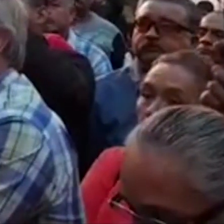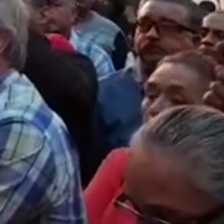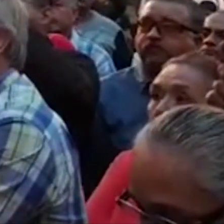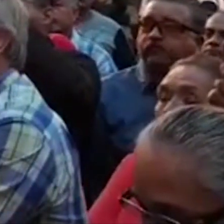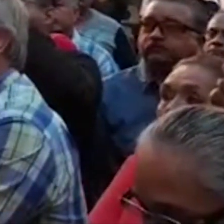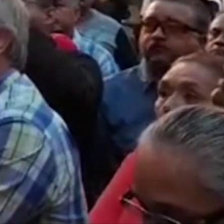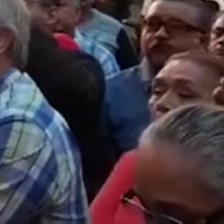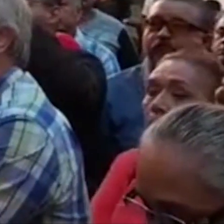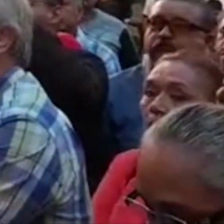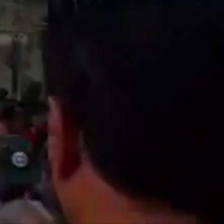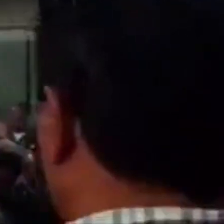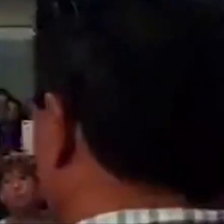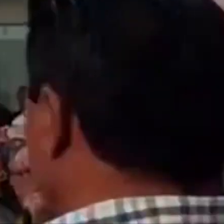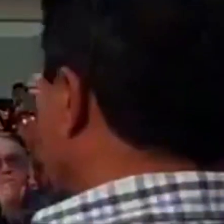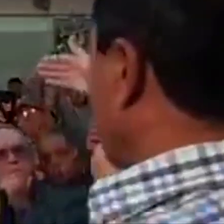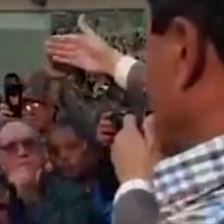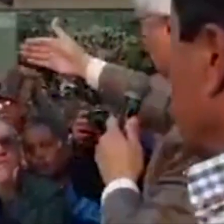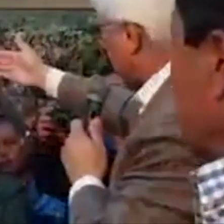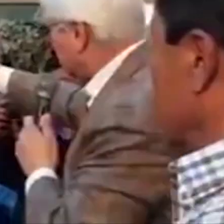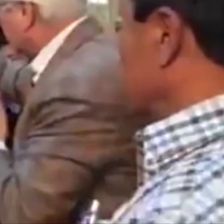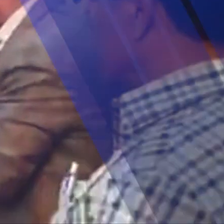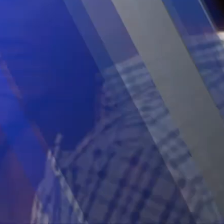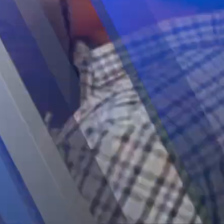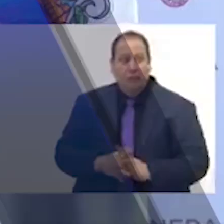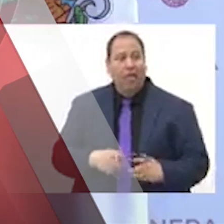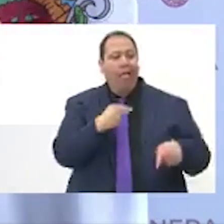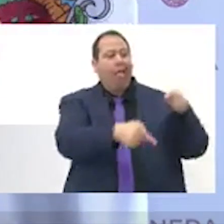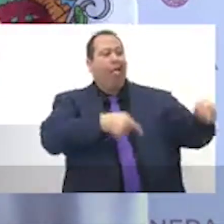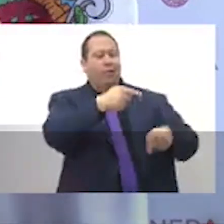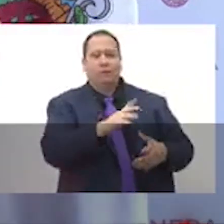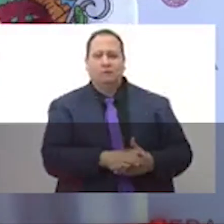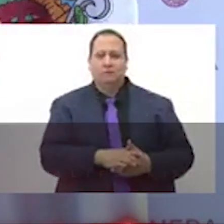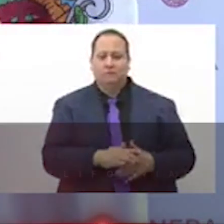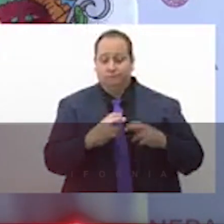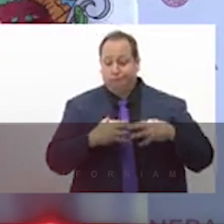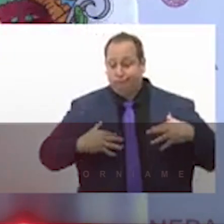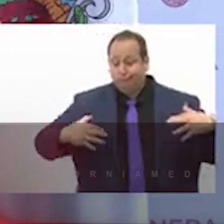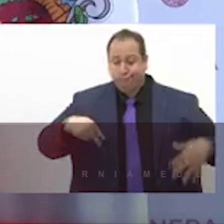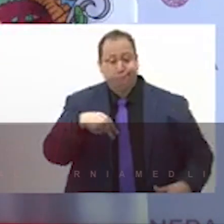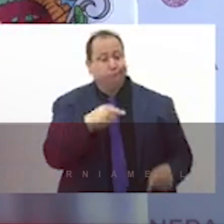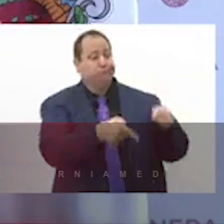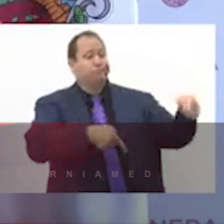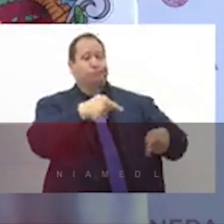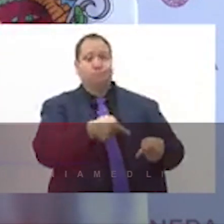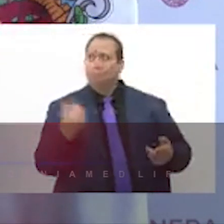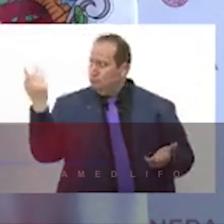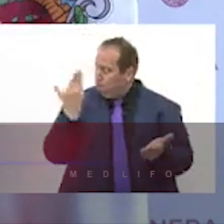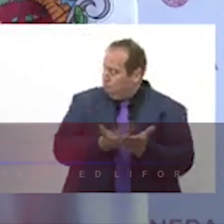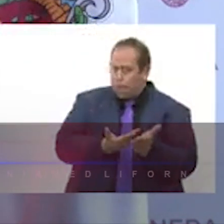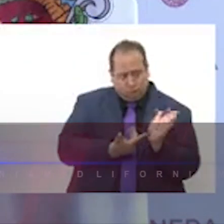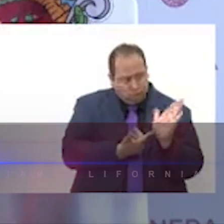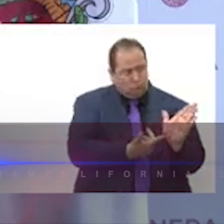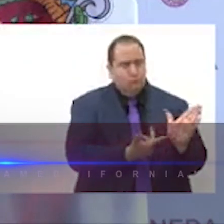de exfuncionarios del gobierno de Bonilla y que pueden ir a la cárcel. En la tribuna, ¿de qué sirve? Si tiene pruebas, que las